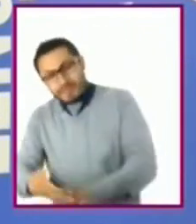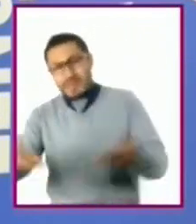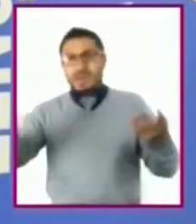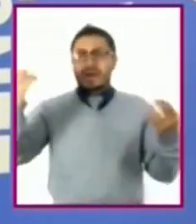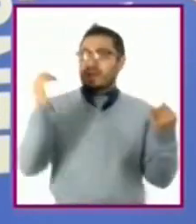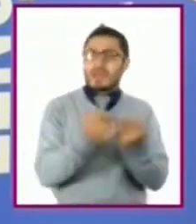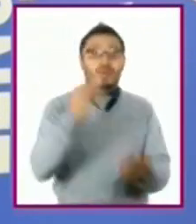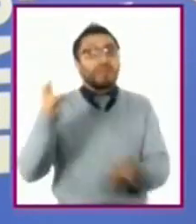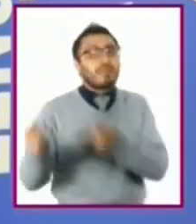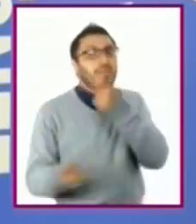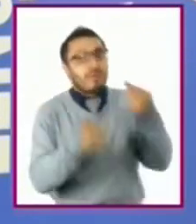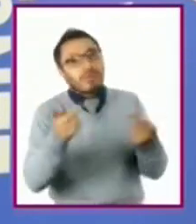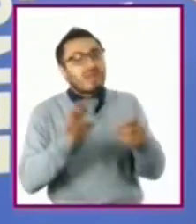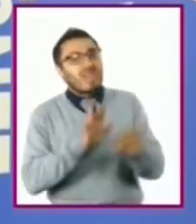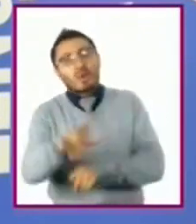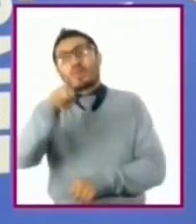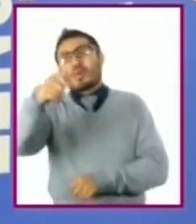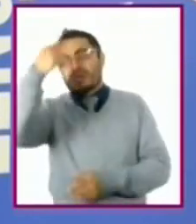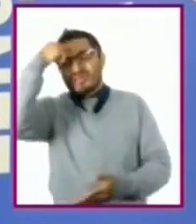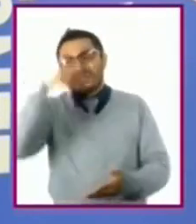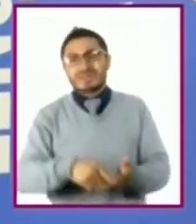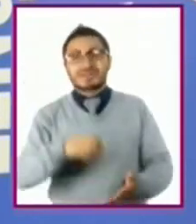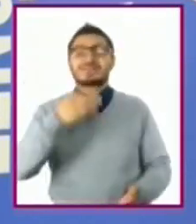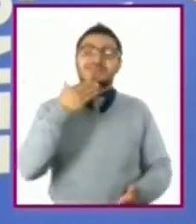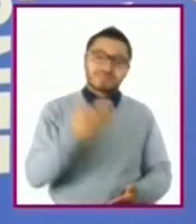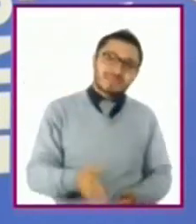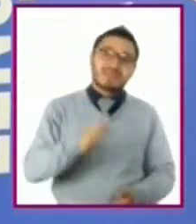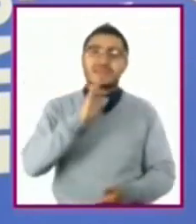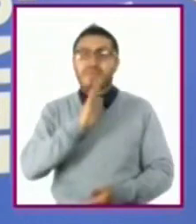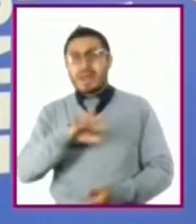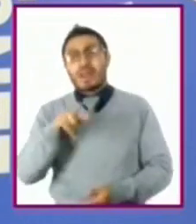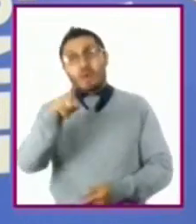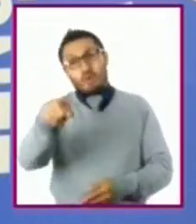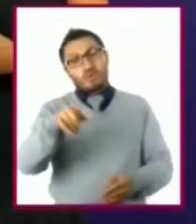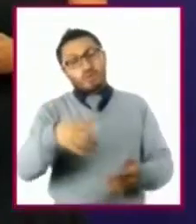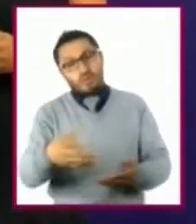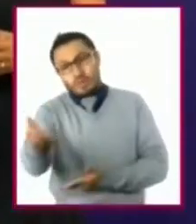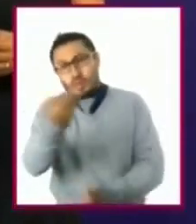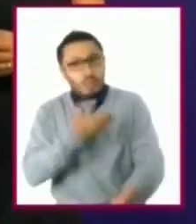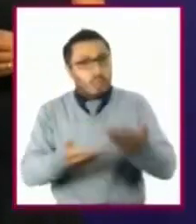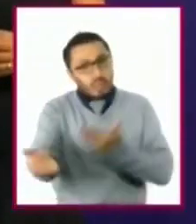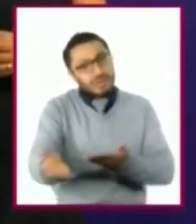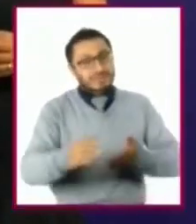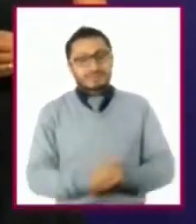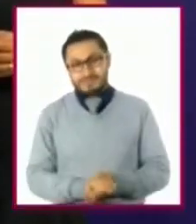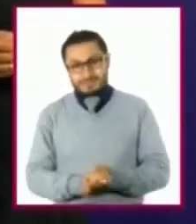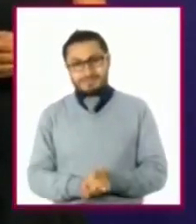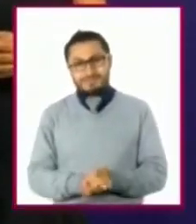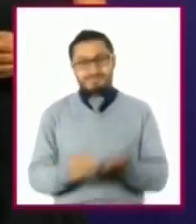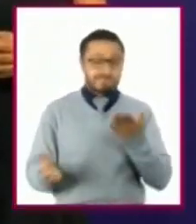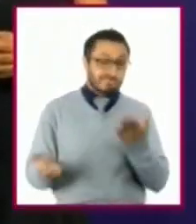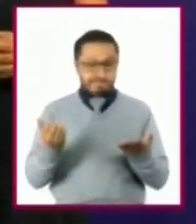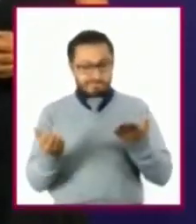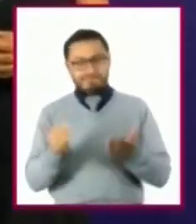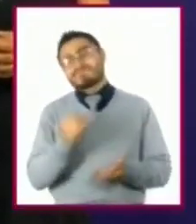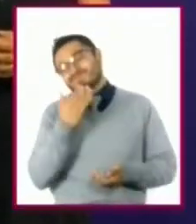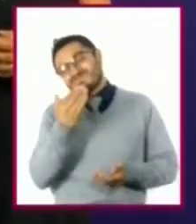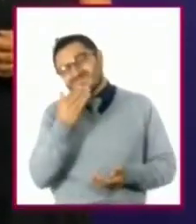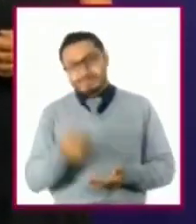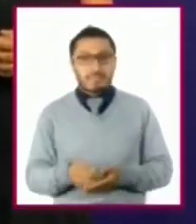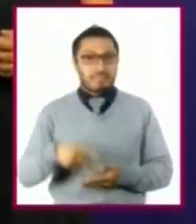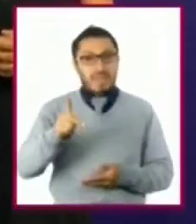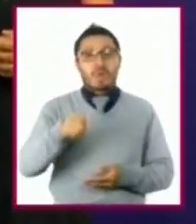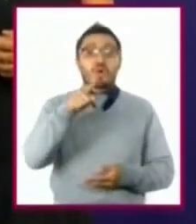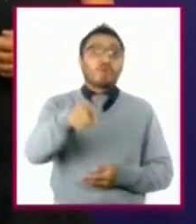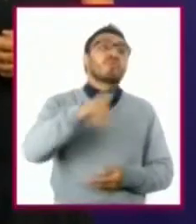vez preguntarles sus apreciaciones para compararlas con las suyas. Recuerden que ninguna respuesta en este caso es